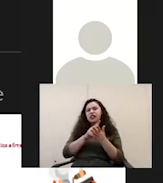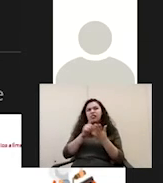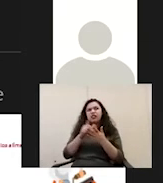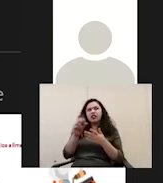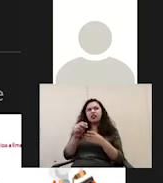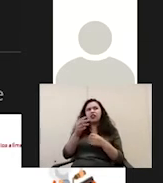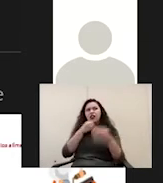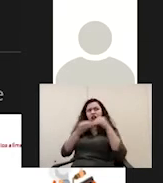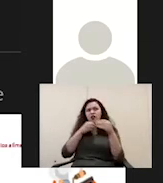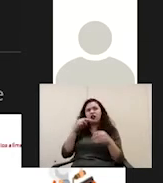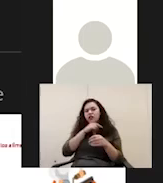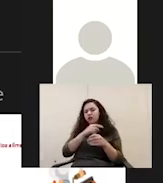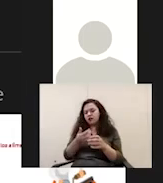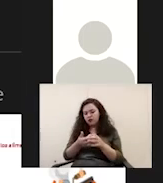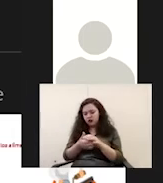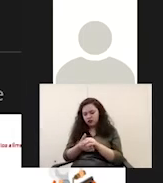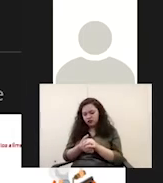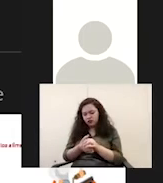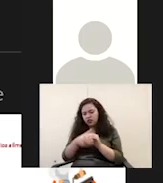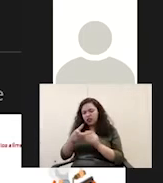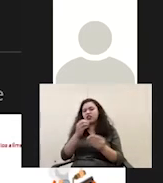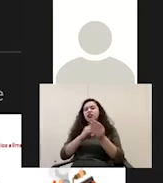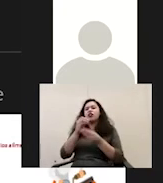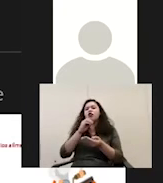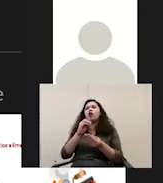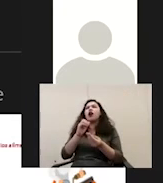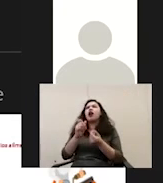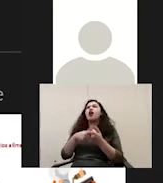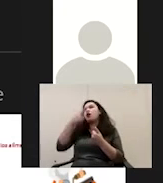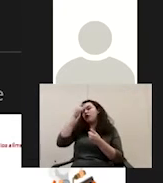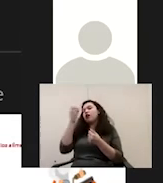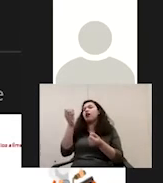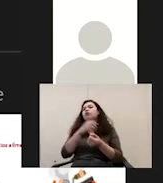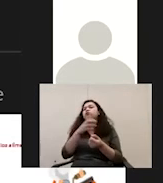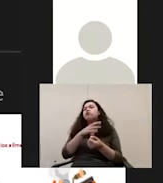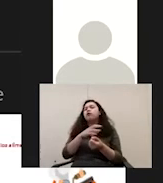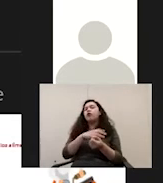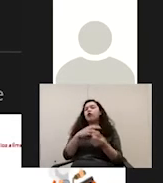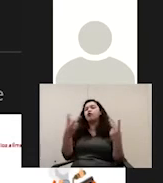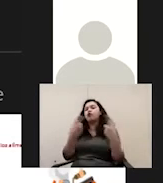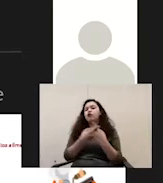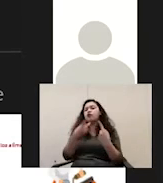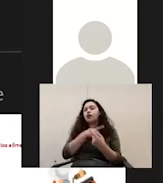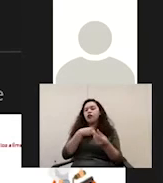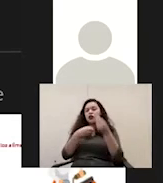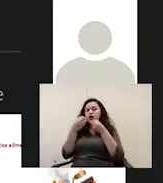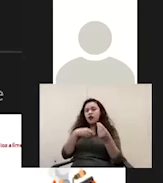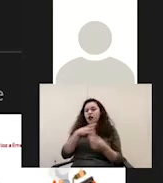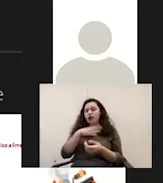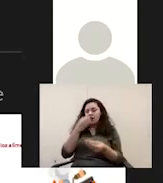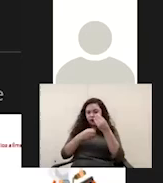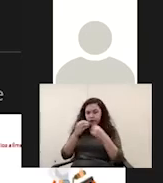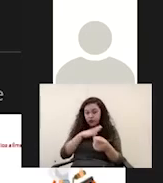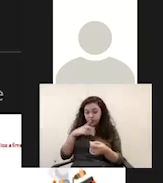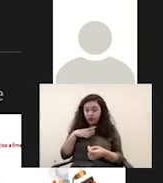inmediato. Ahí tenemos una contaminación cruzada. Y tenemos un alimento que es de consumo inmediato y tenemos un alimento que está